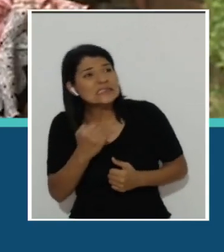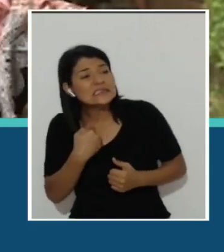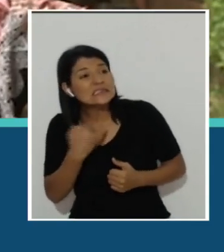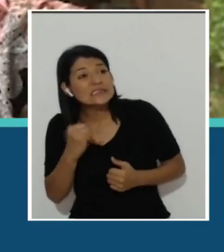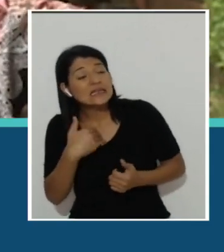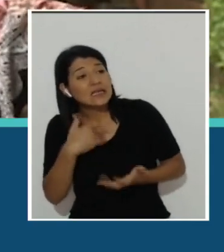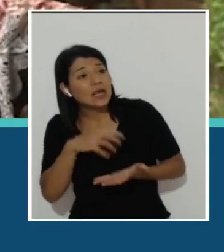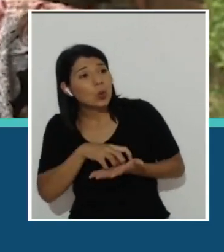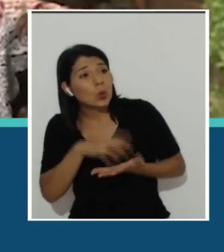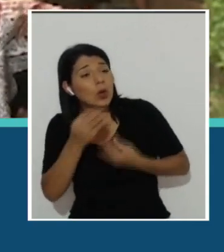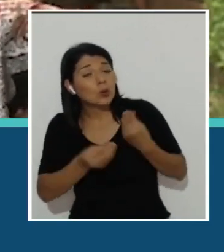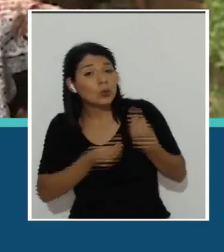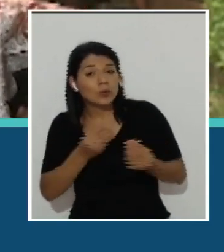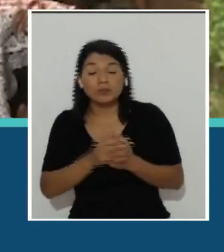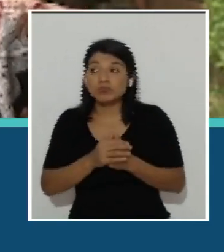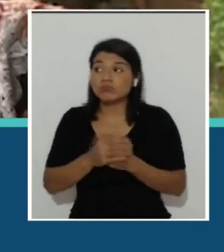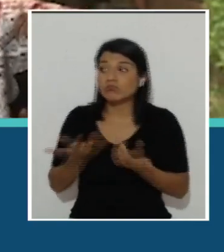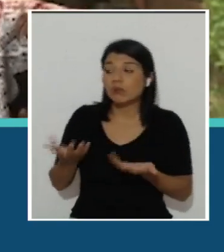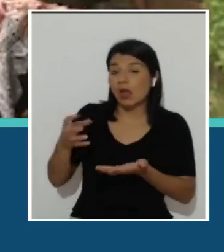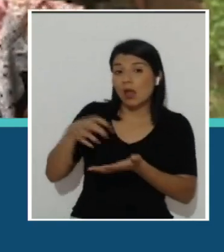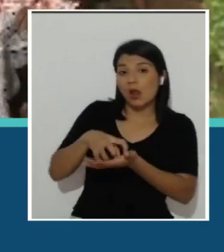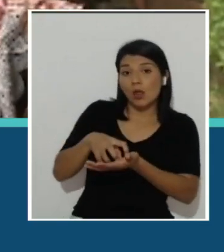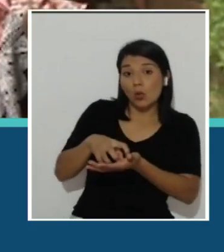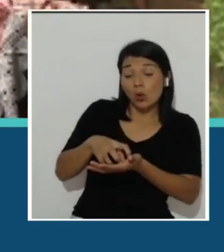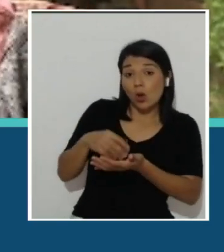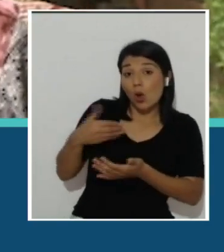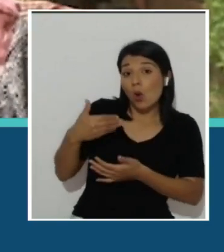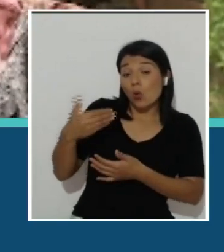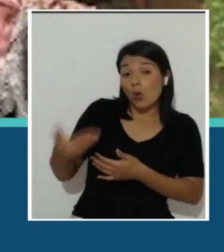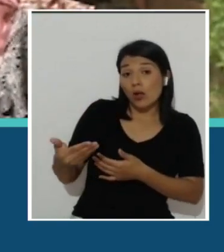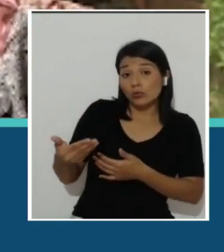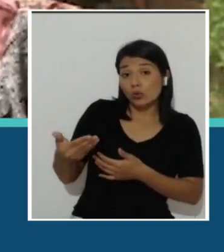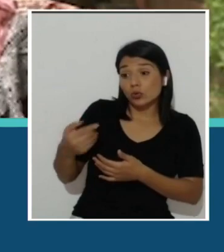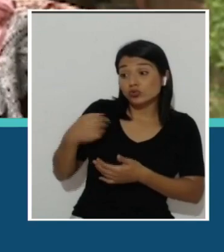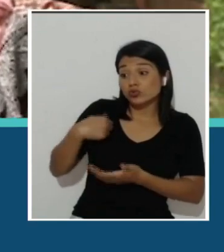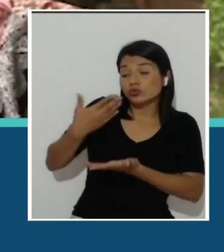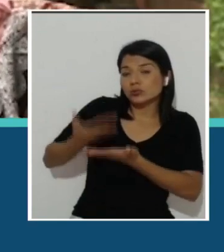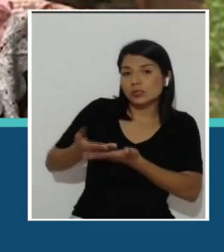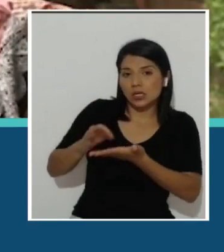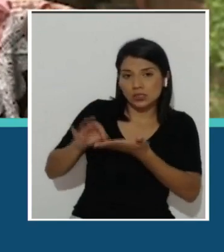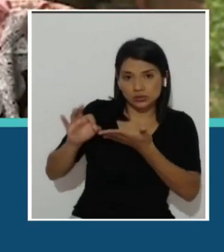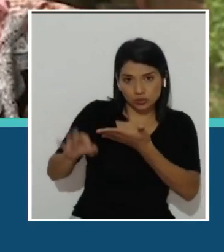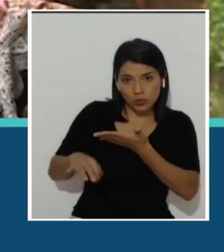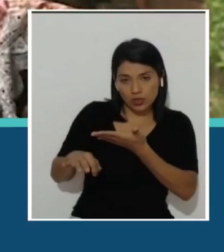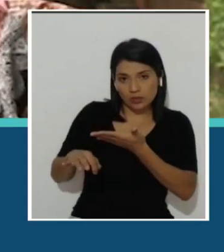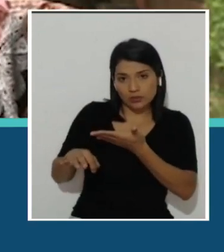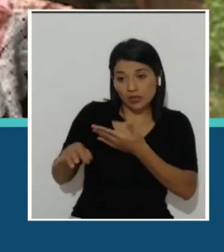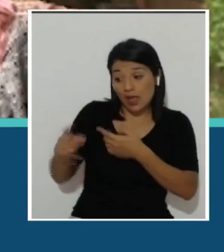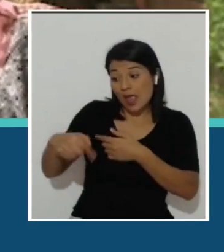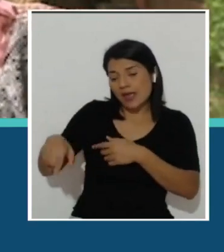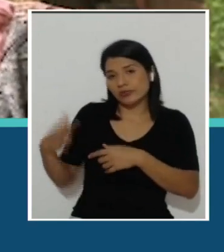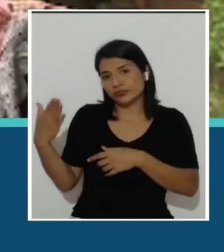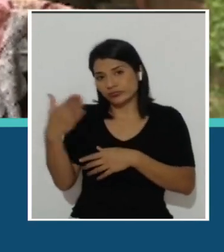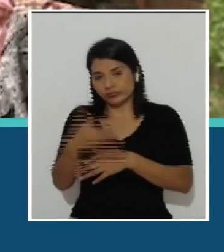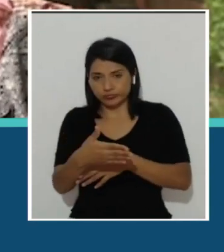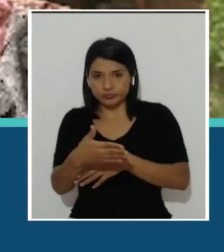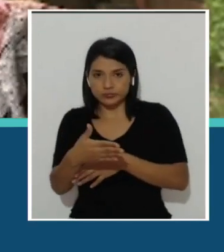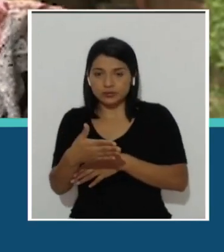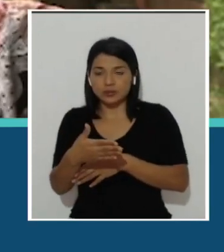Las dudas, cuando yo llegaba a la escuela, ellos llegaban o